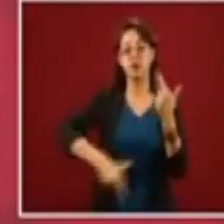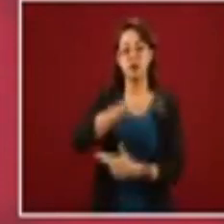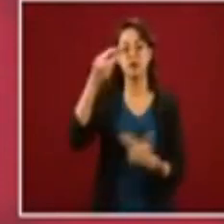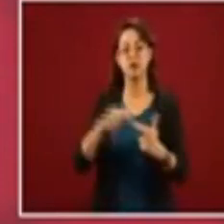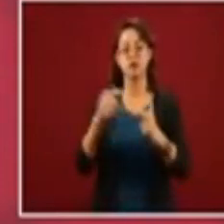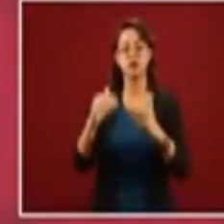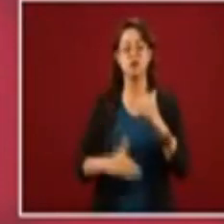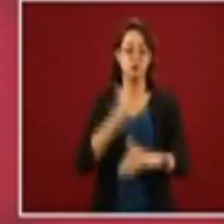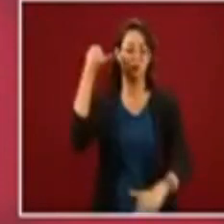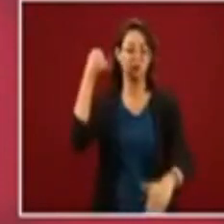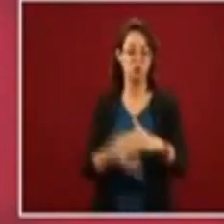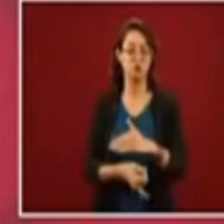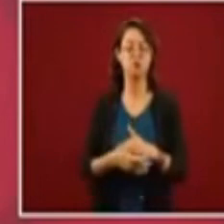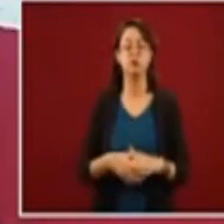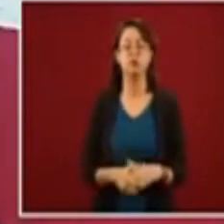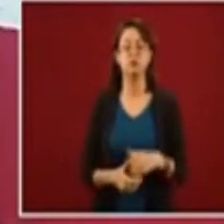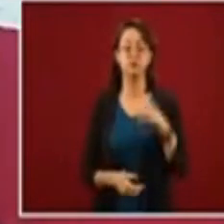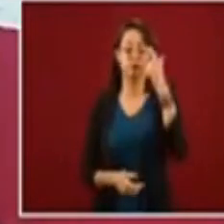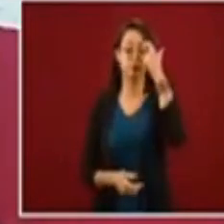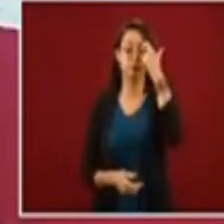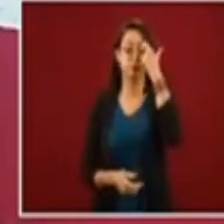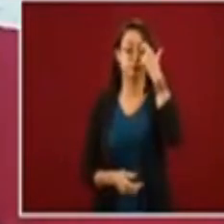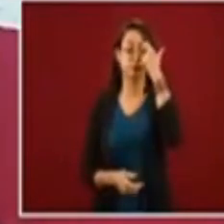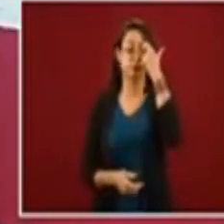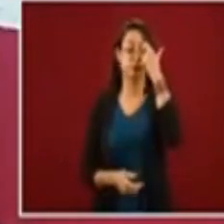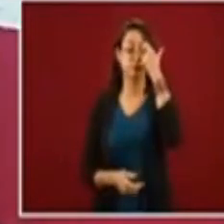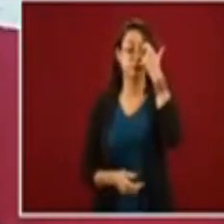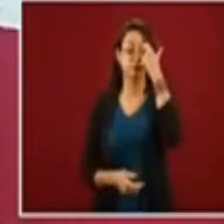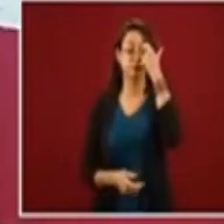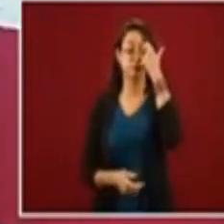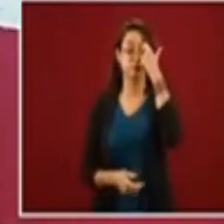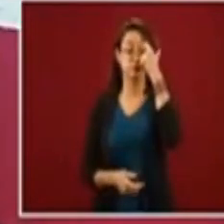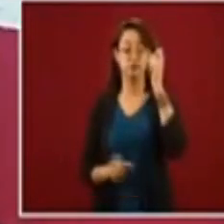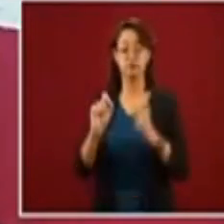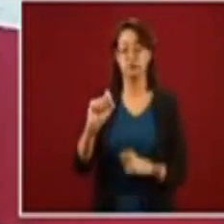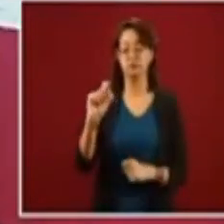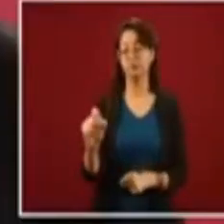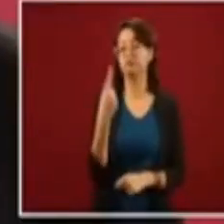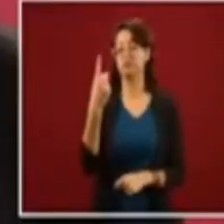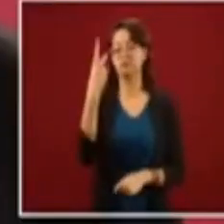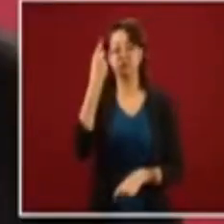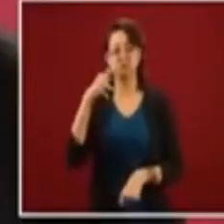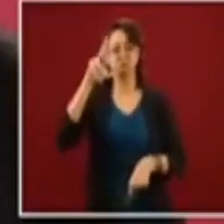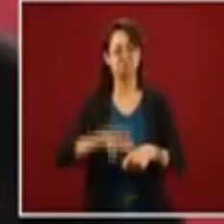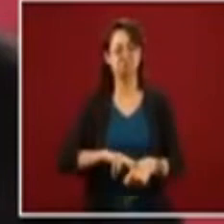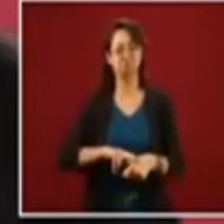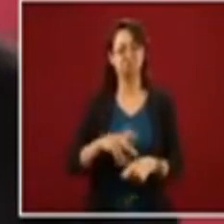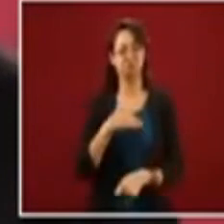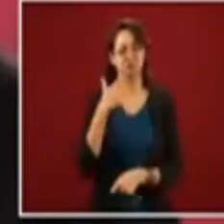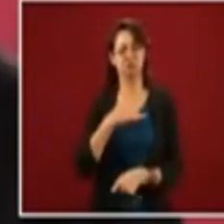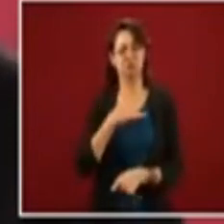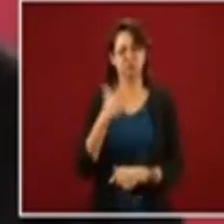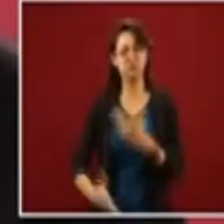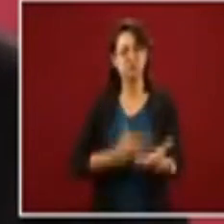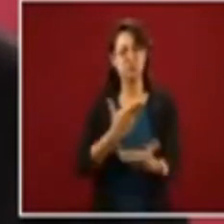especialidad el 20 de ellos 21 de ellos han aceptado y se han adherido a la propuesta de grupo de